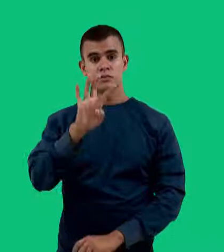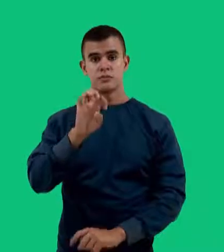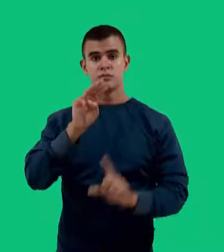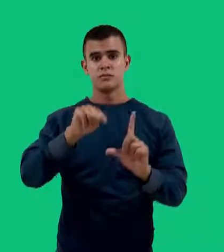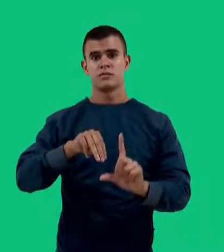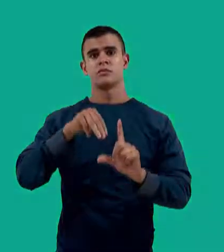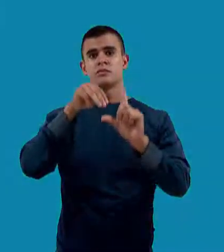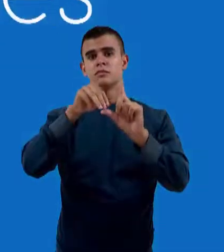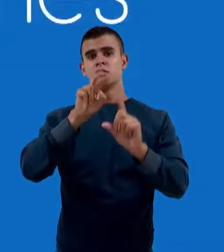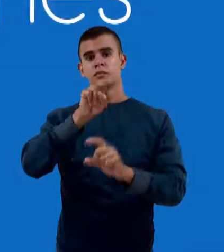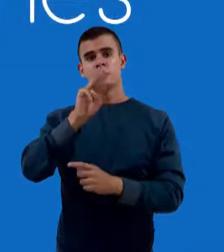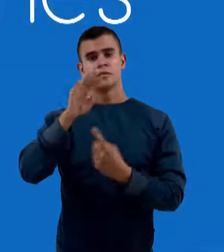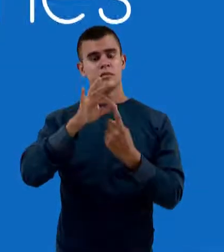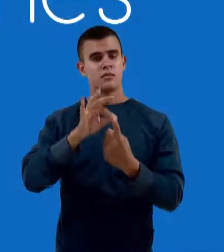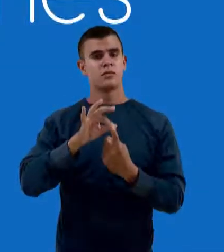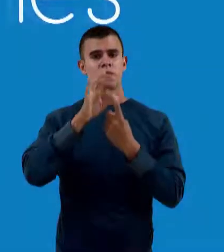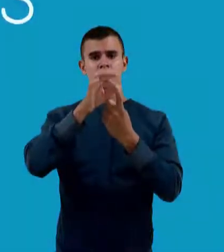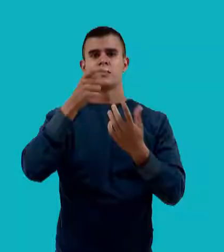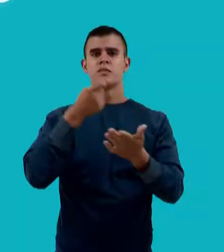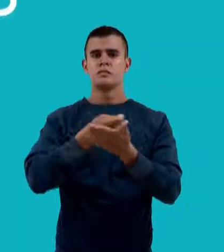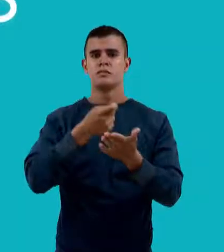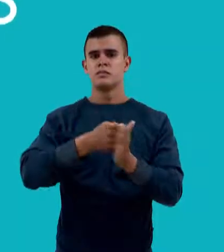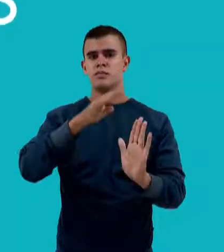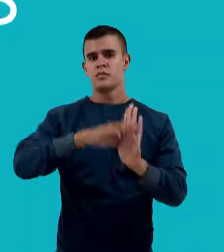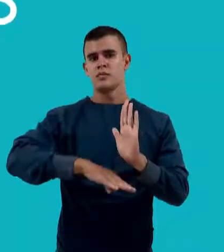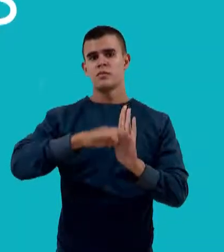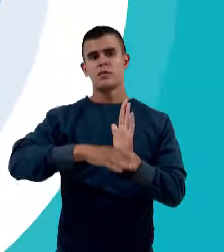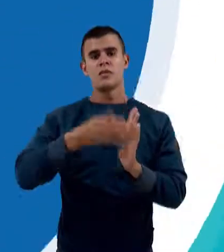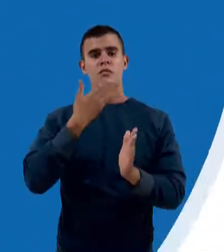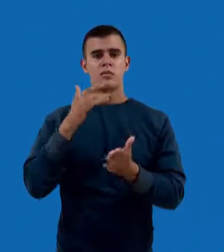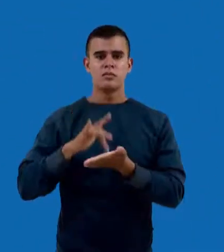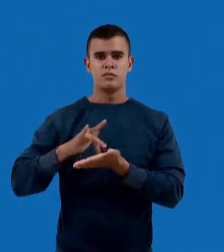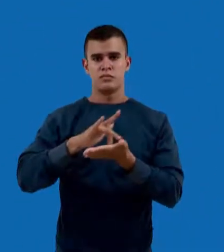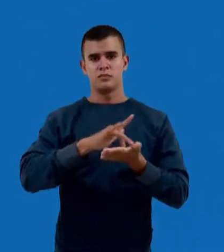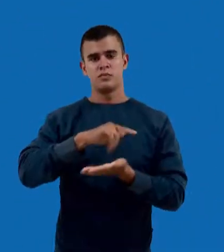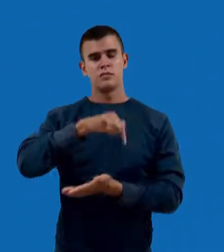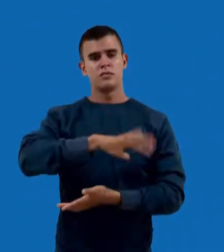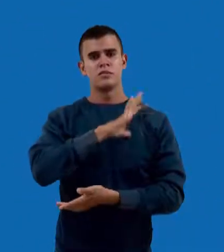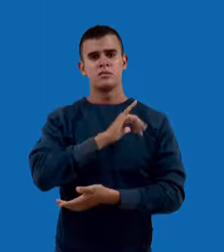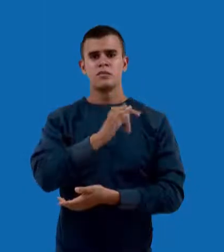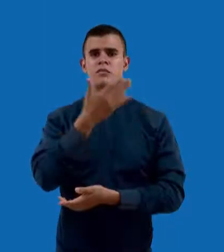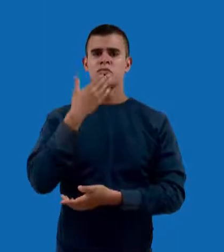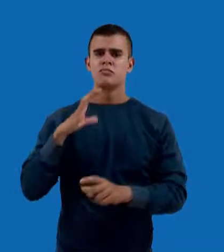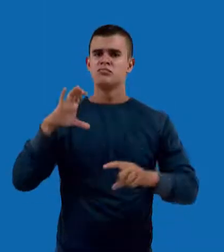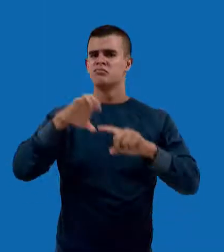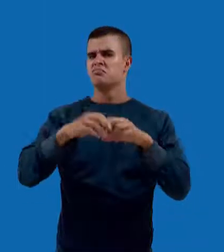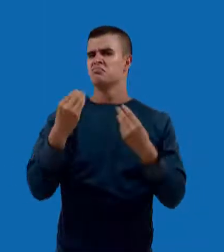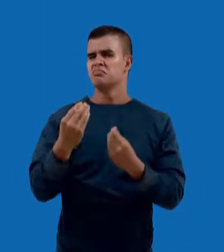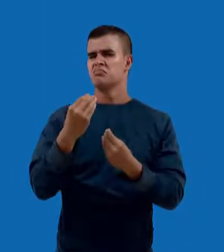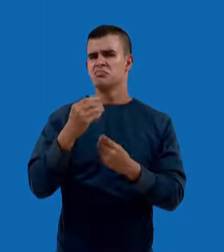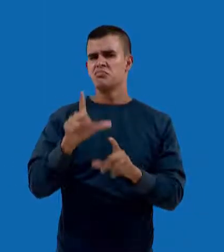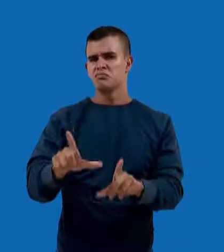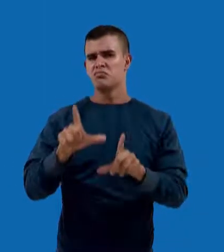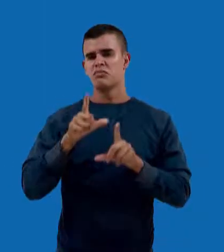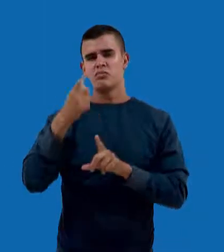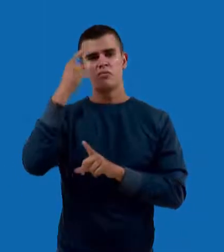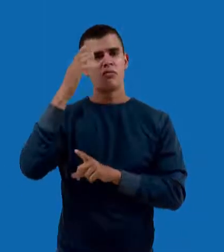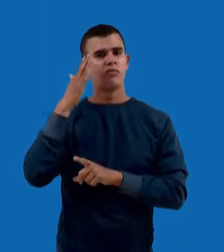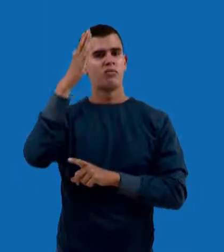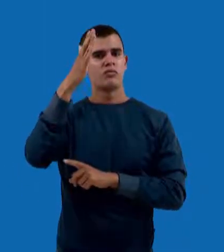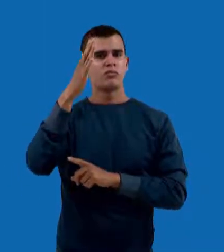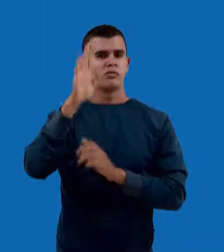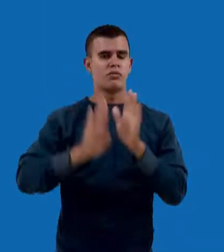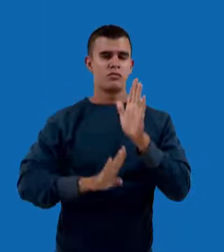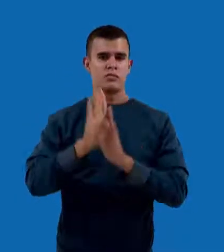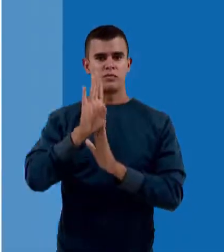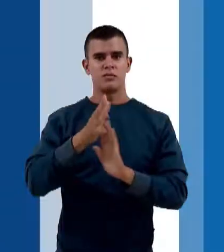Nueve maestrías, 23 especializaciones, matrículas económicas y la mejor ubicación de la ciudad hacen de la Universidad Santiago de Cali la mejor opción para ser un